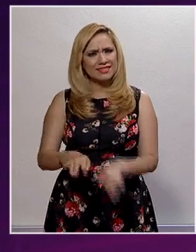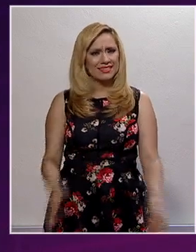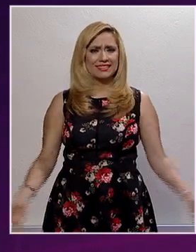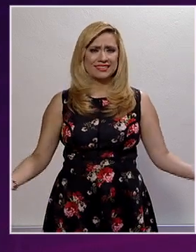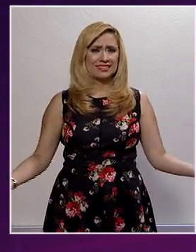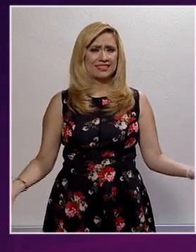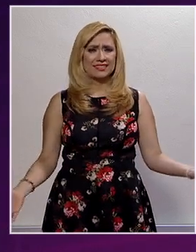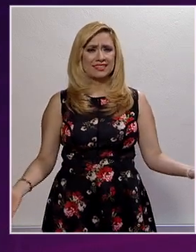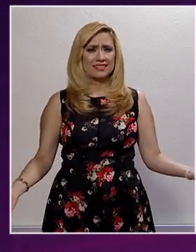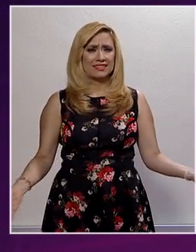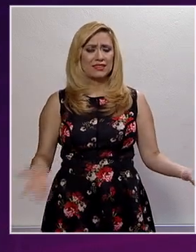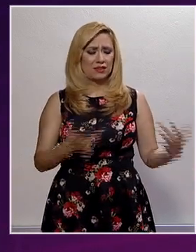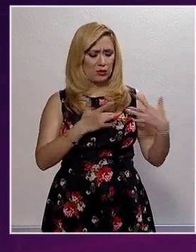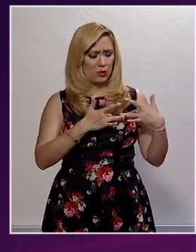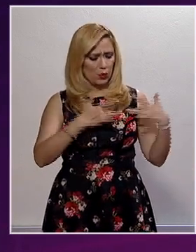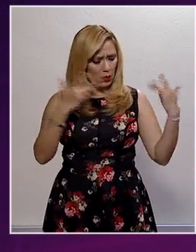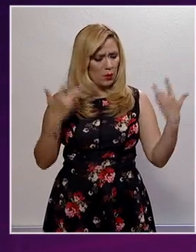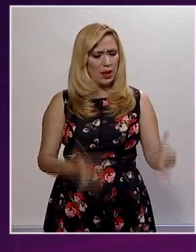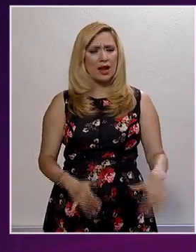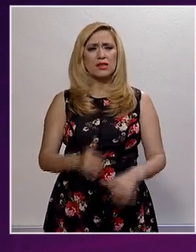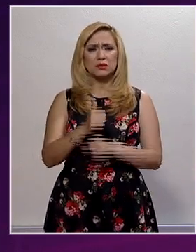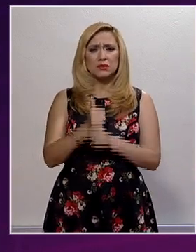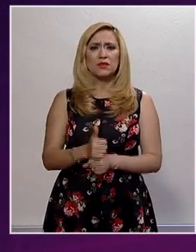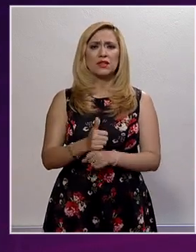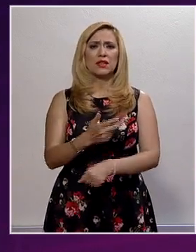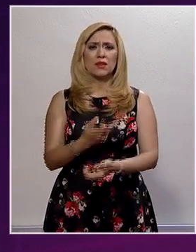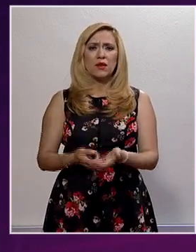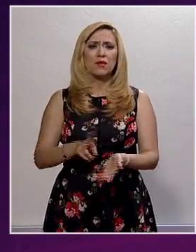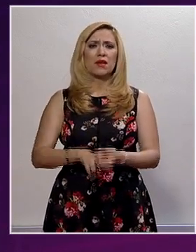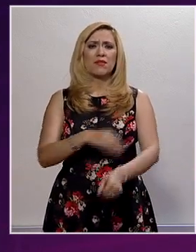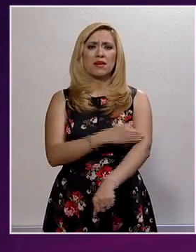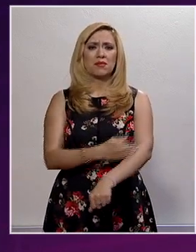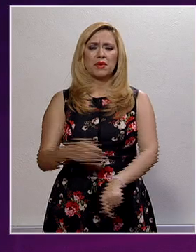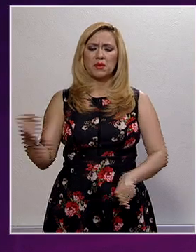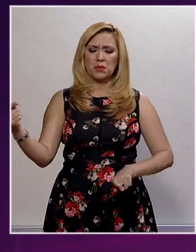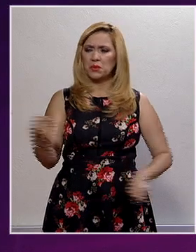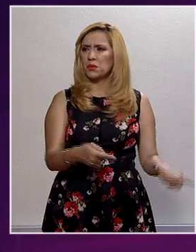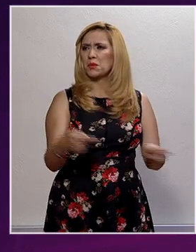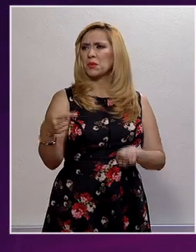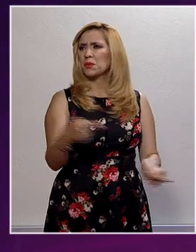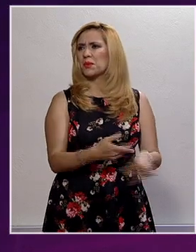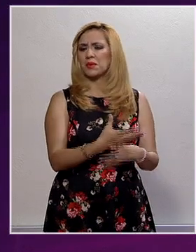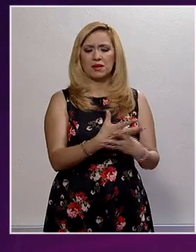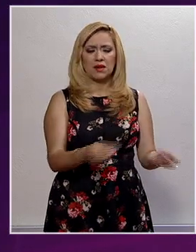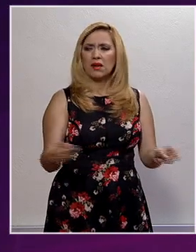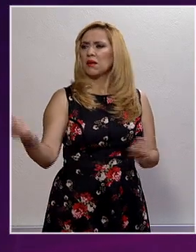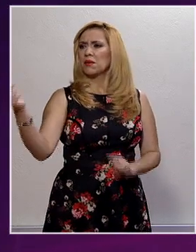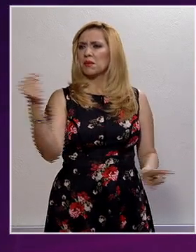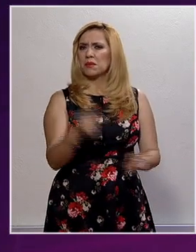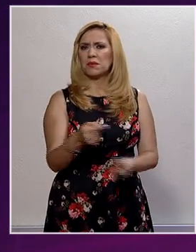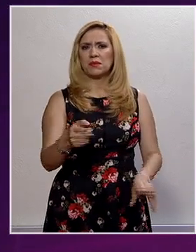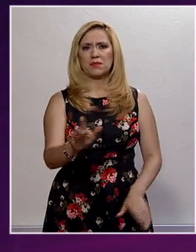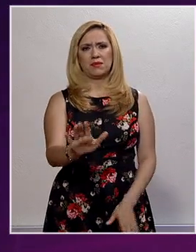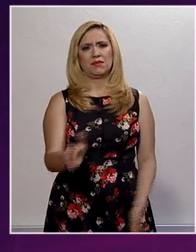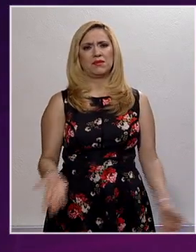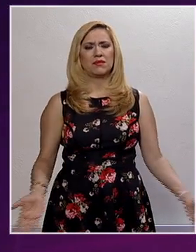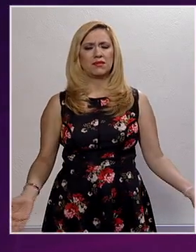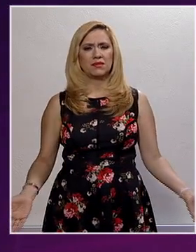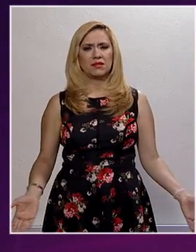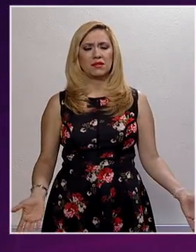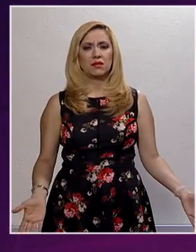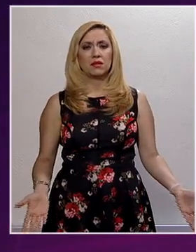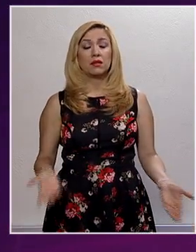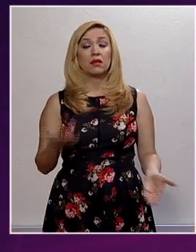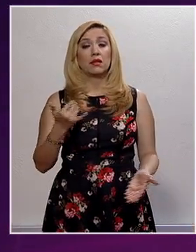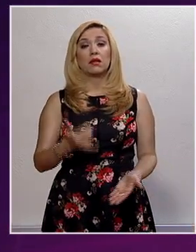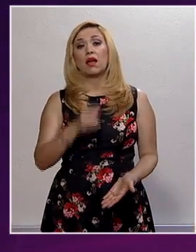revictimizante y es doloroso, es un sufrimiento para los familiares. Y otro tema es que